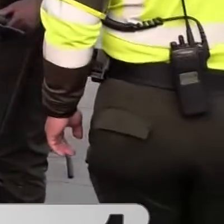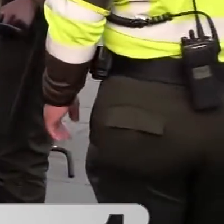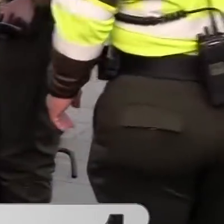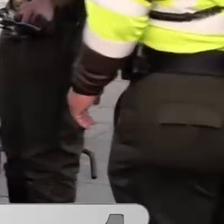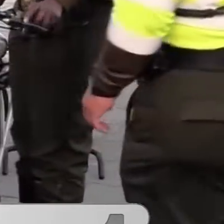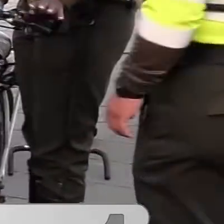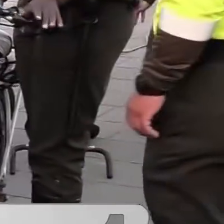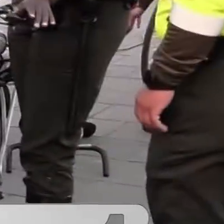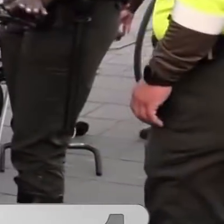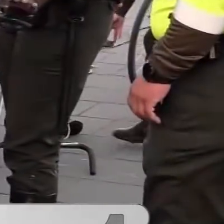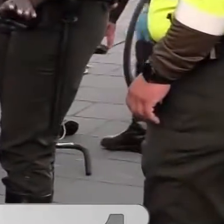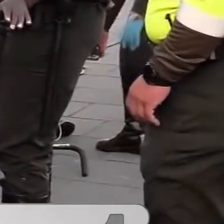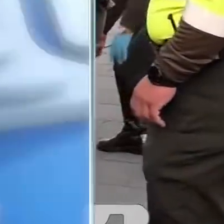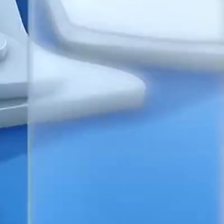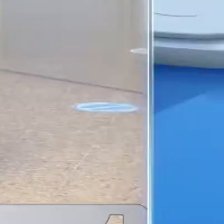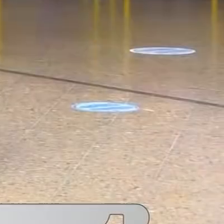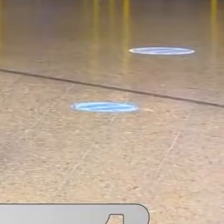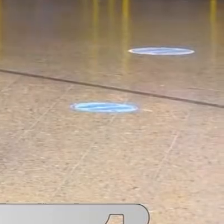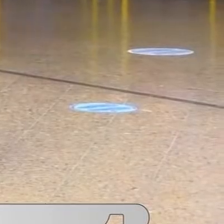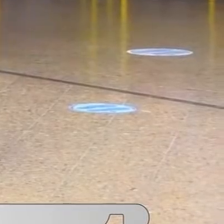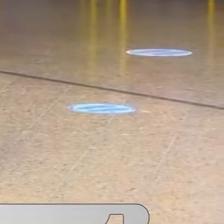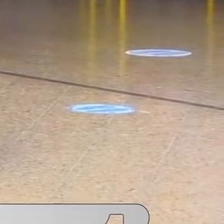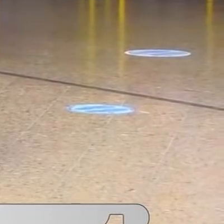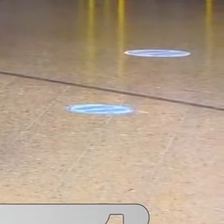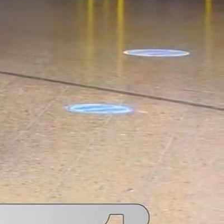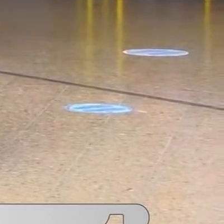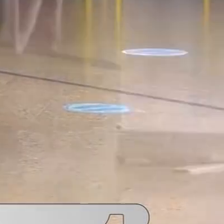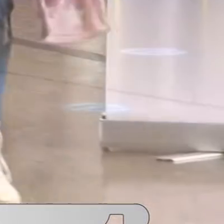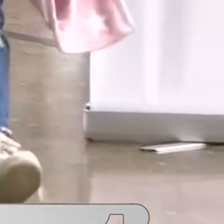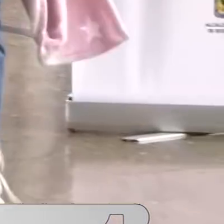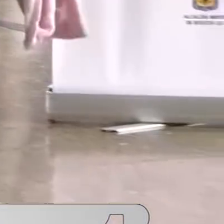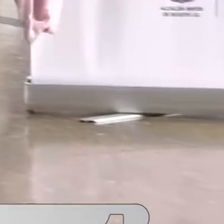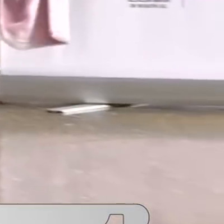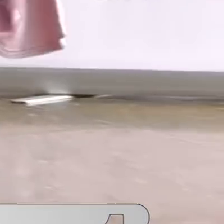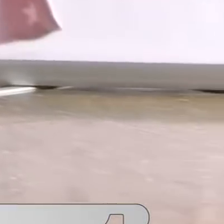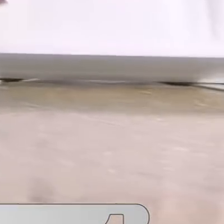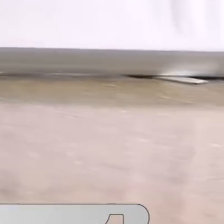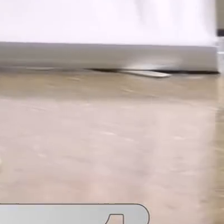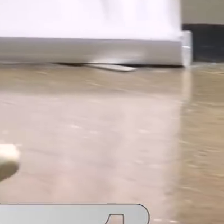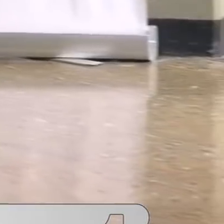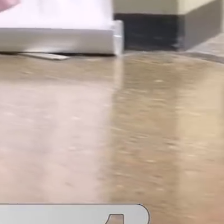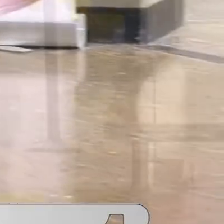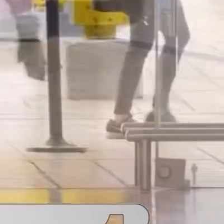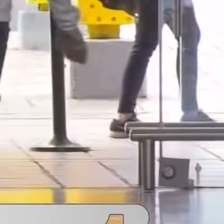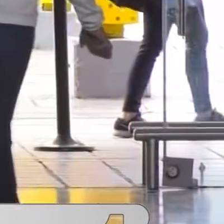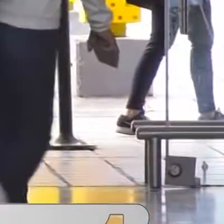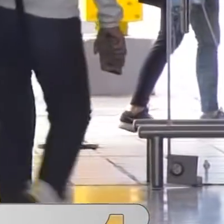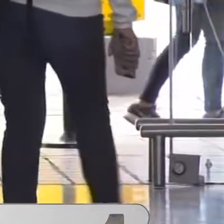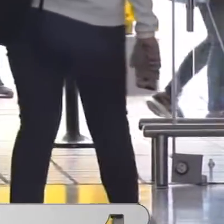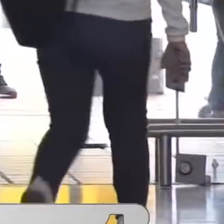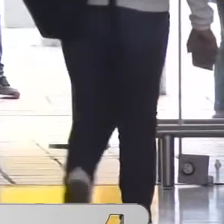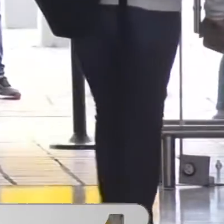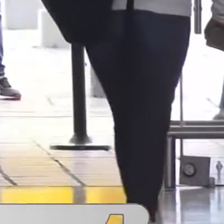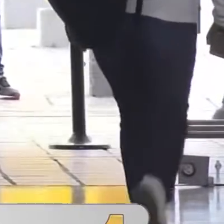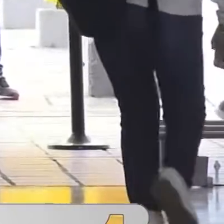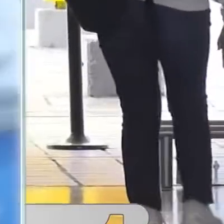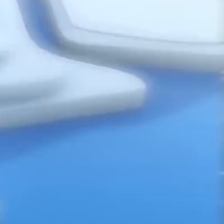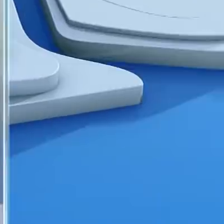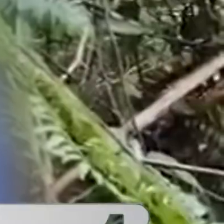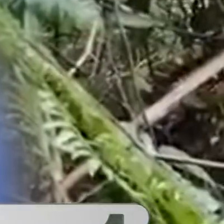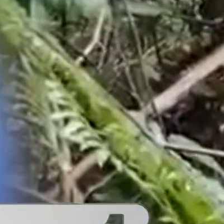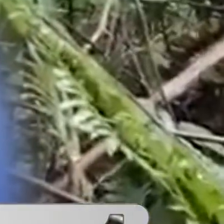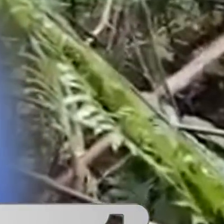24.000 comparendos en el año. Más de 8 millones de estudiantes salen a semana de receso